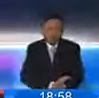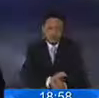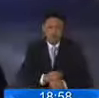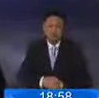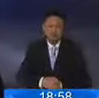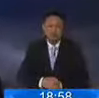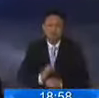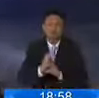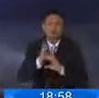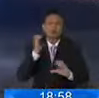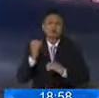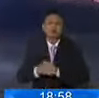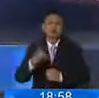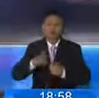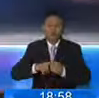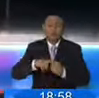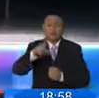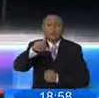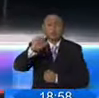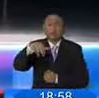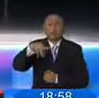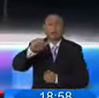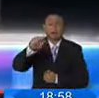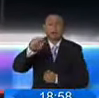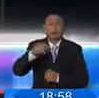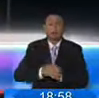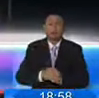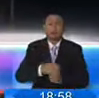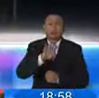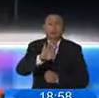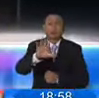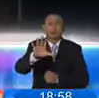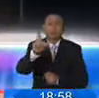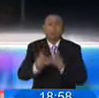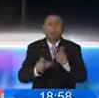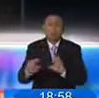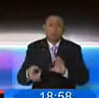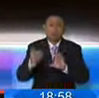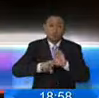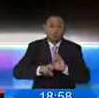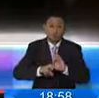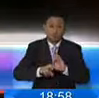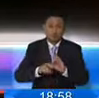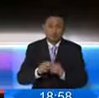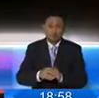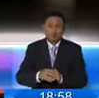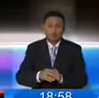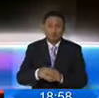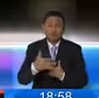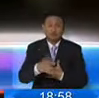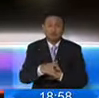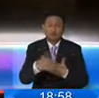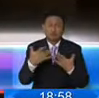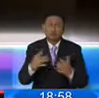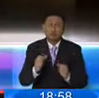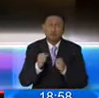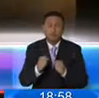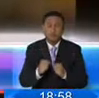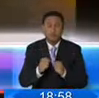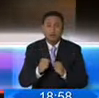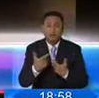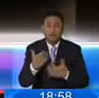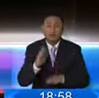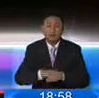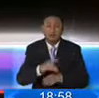El bus que cubría la ruta Quito-La Maná llevaba a bordo 45 pasajeros que vivieron momentos de horror al